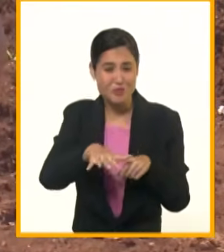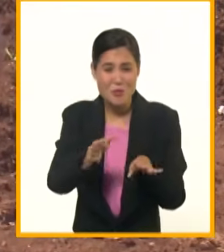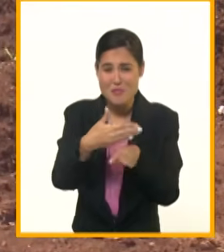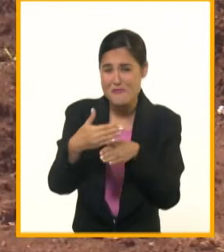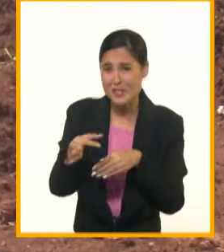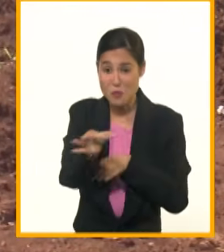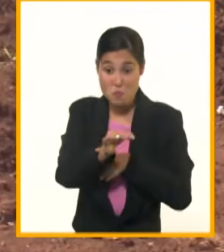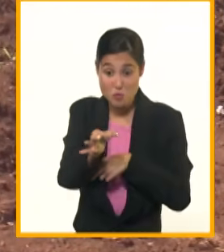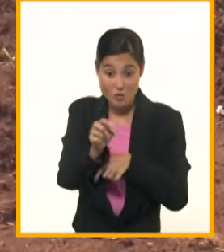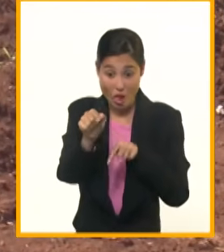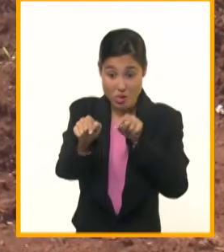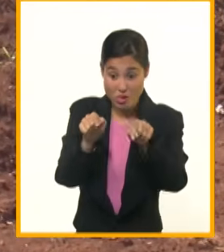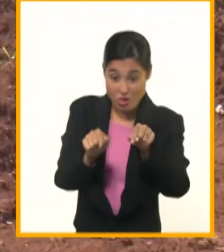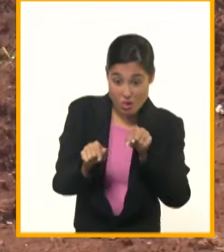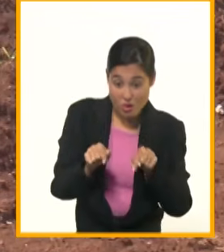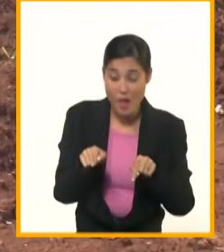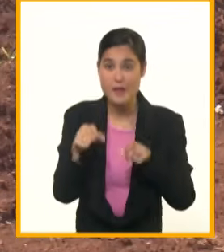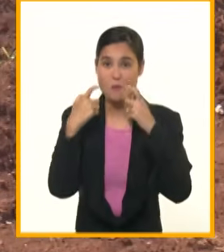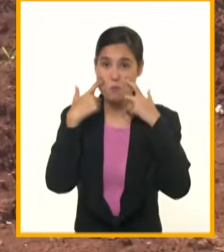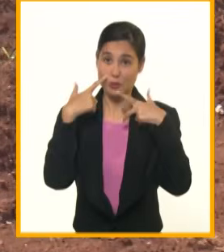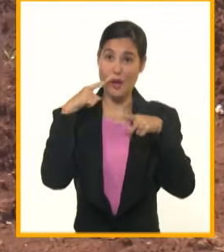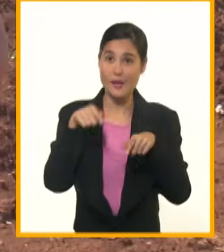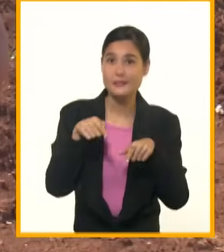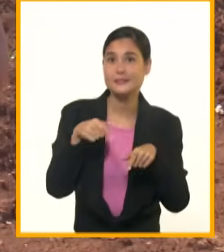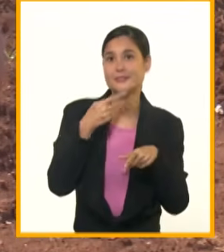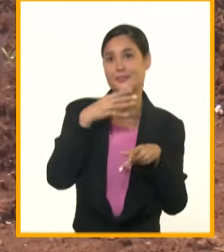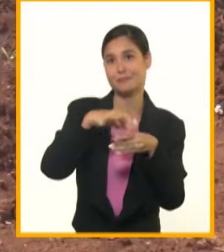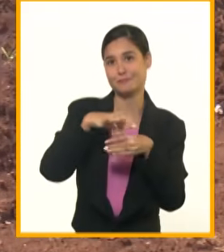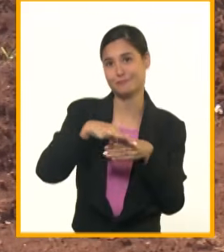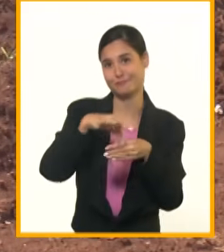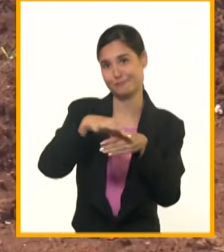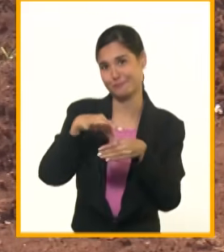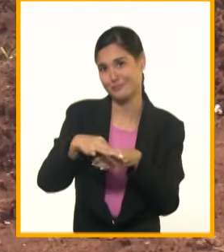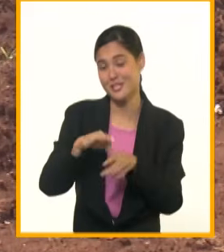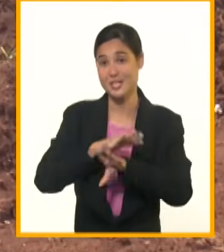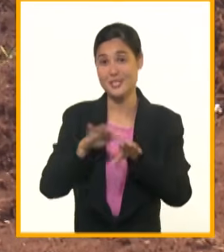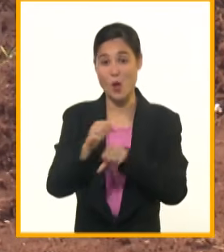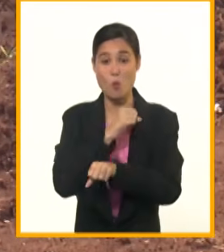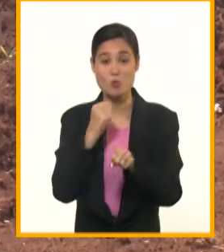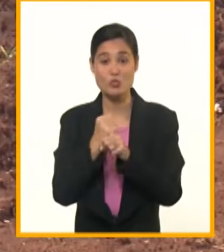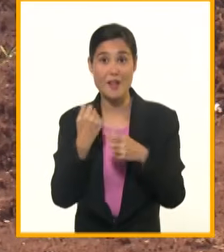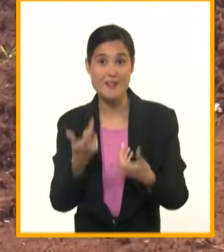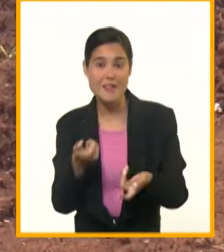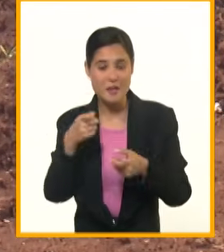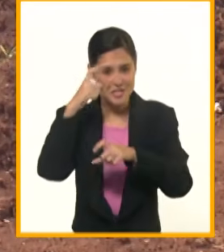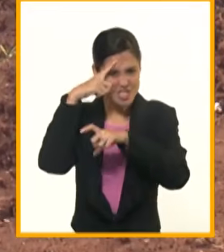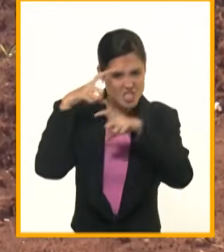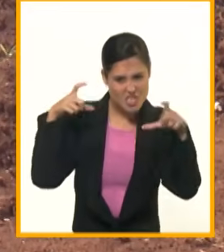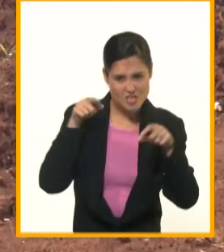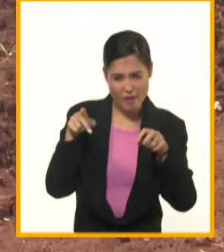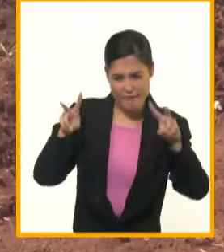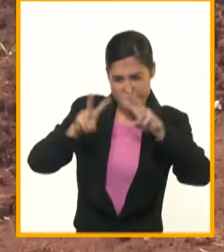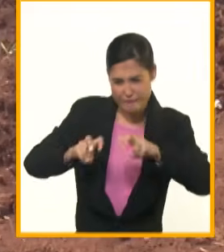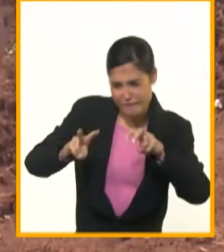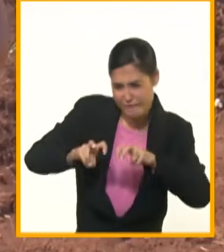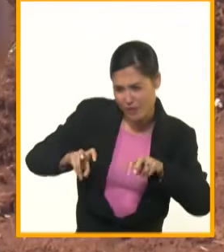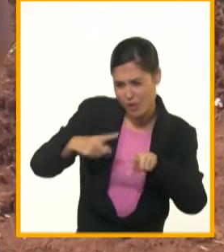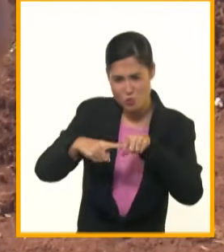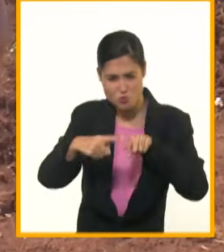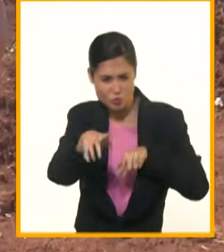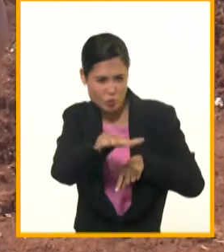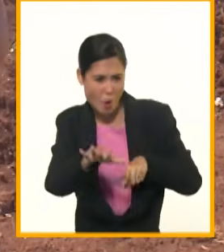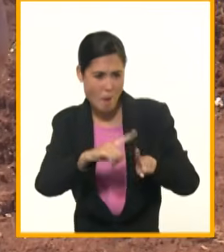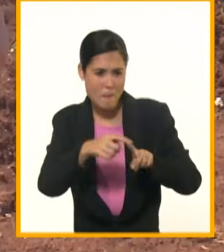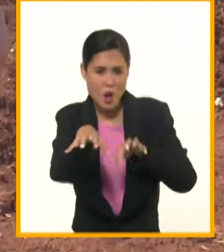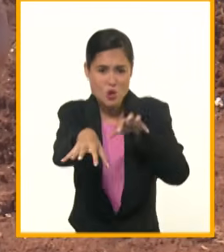polos productivos de Mayabeque. En ellos, la aplicación de la ciencia, la experiencia de sus productores y el rescate de áreas trazan